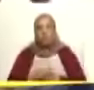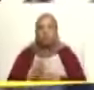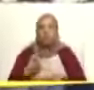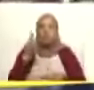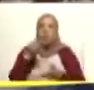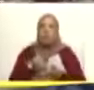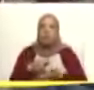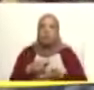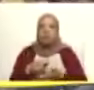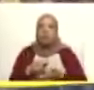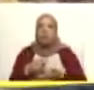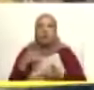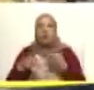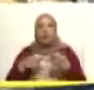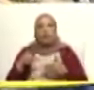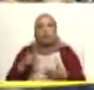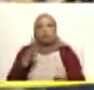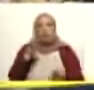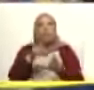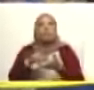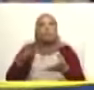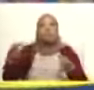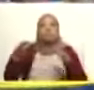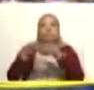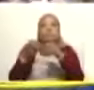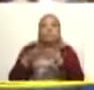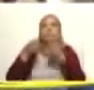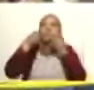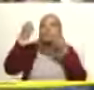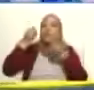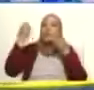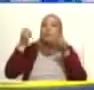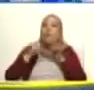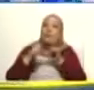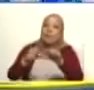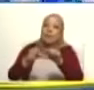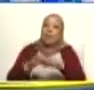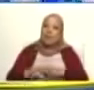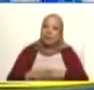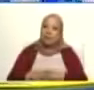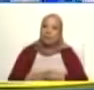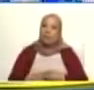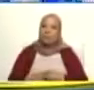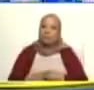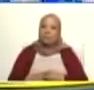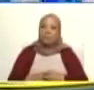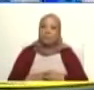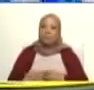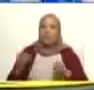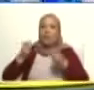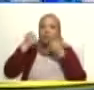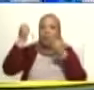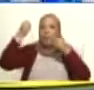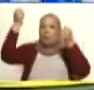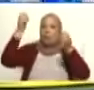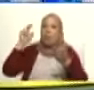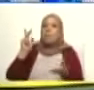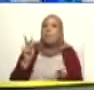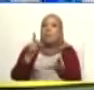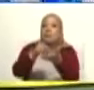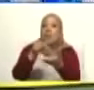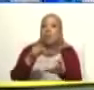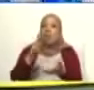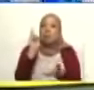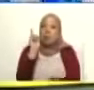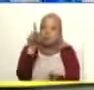Presente, presente y siempre consecuente. Presente,